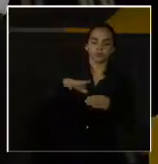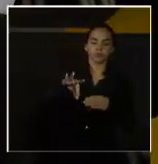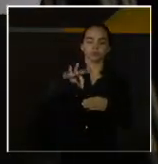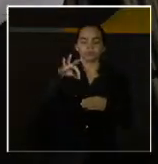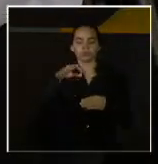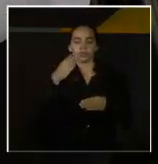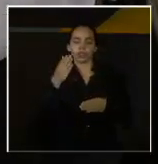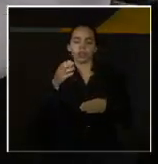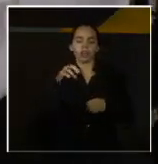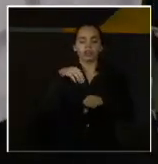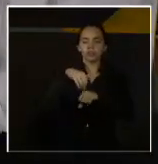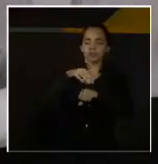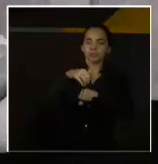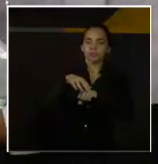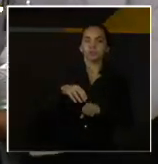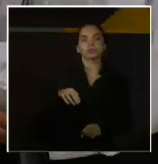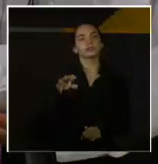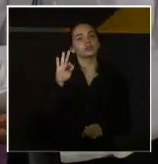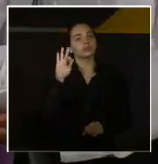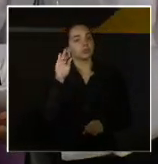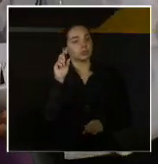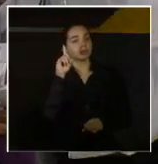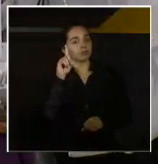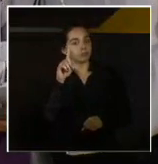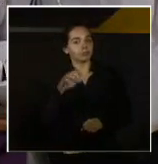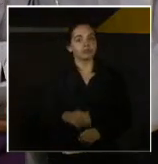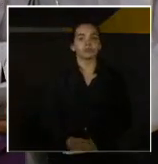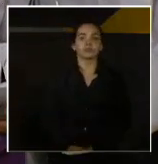Es el ciudadano con el número 41.